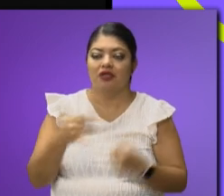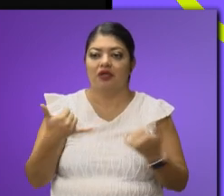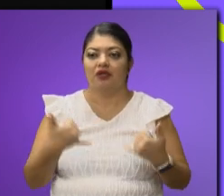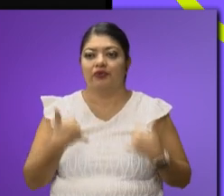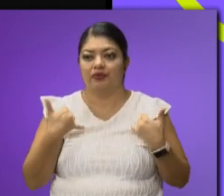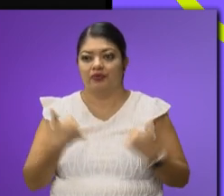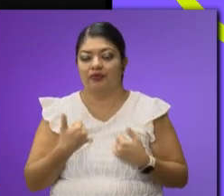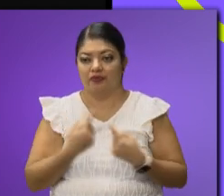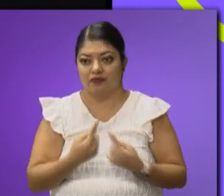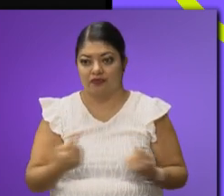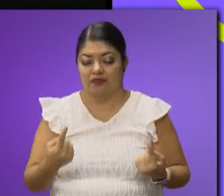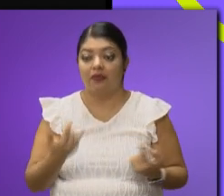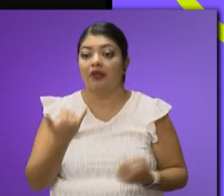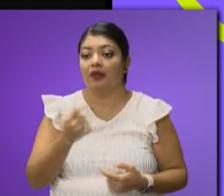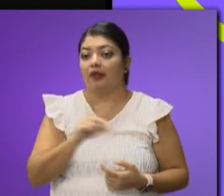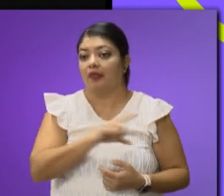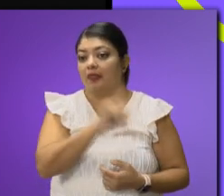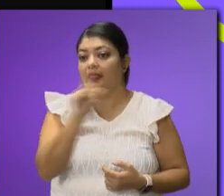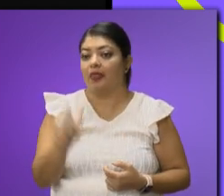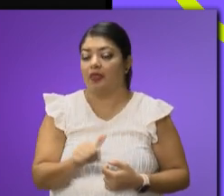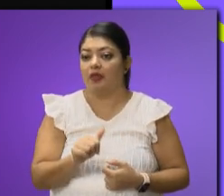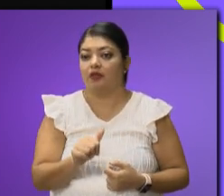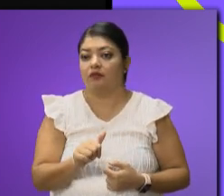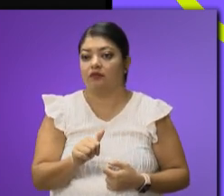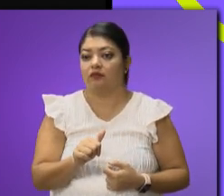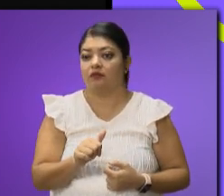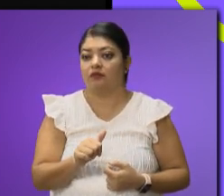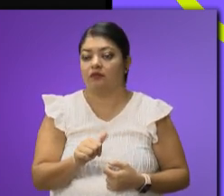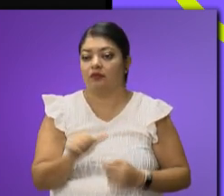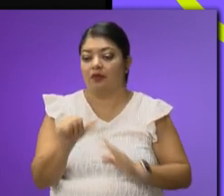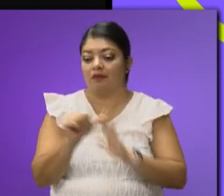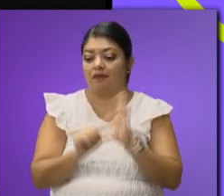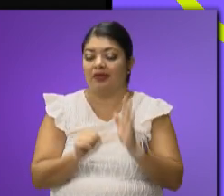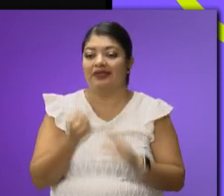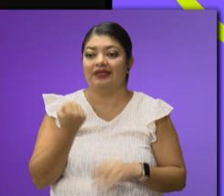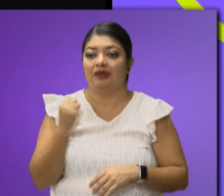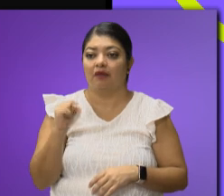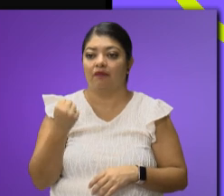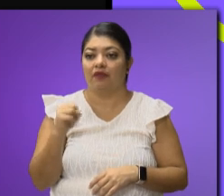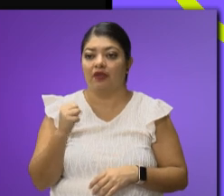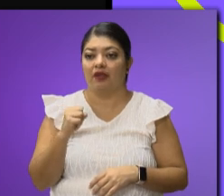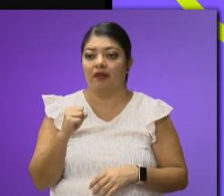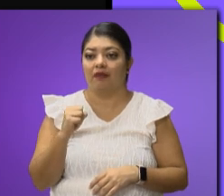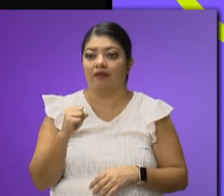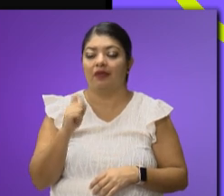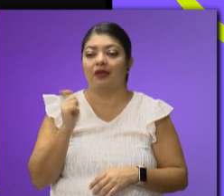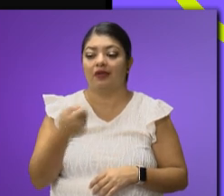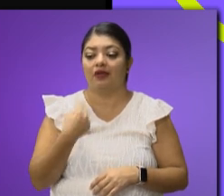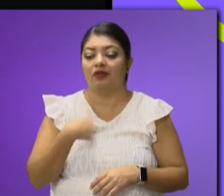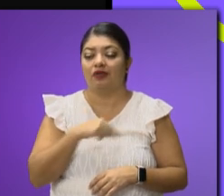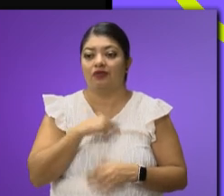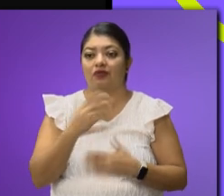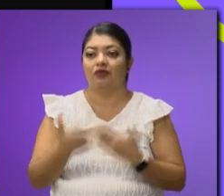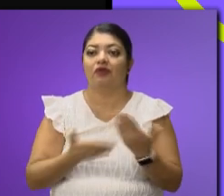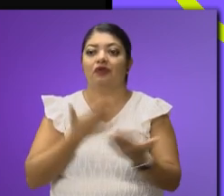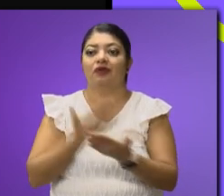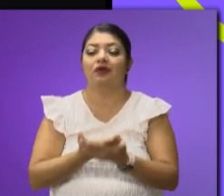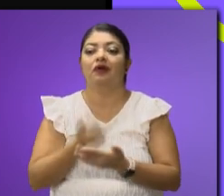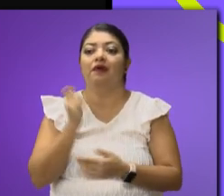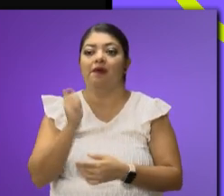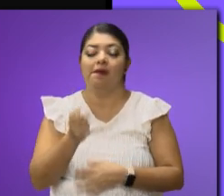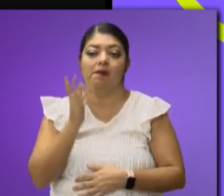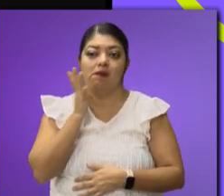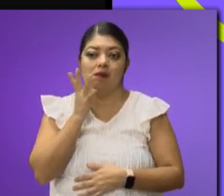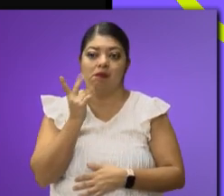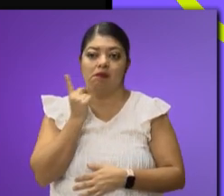adolescentes. Y posteriormente, en el mes de septiembre, estamos proponiendo que el Congreso